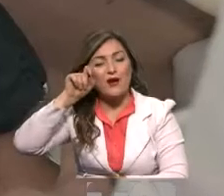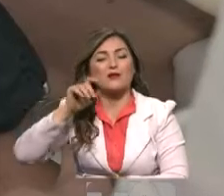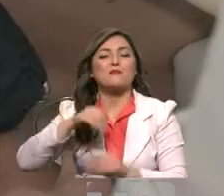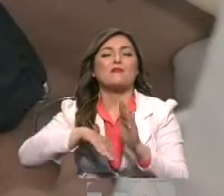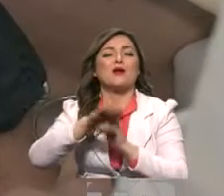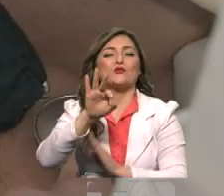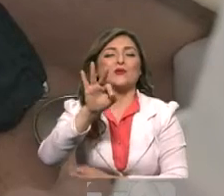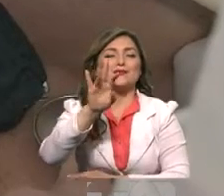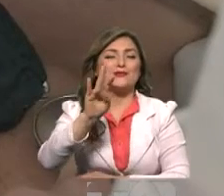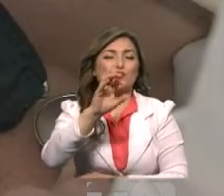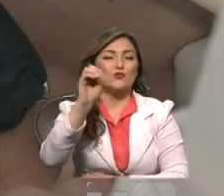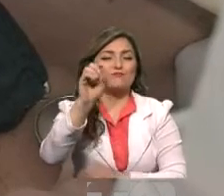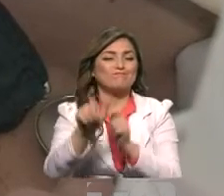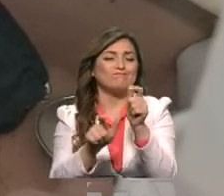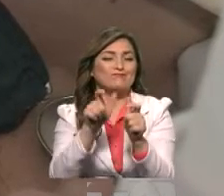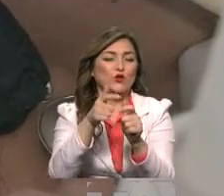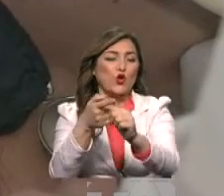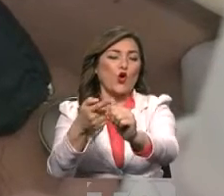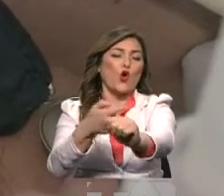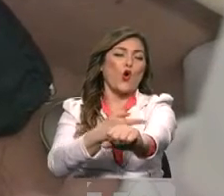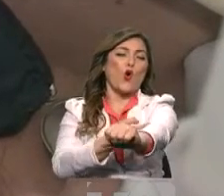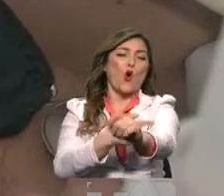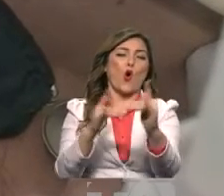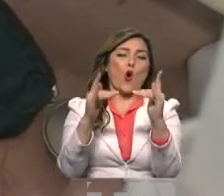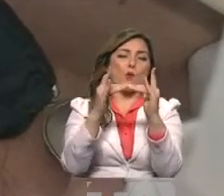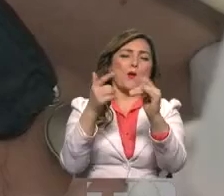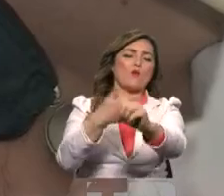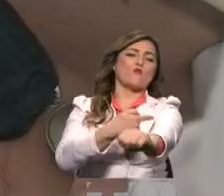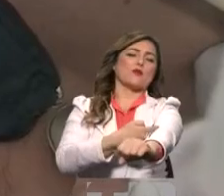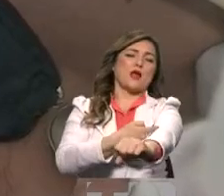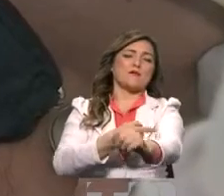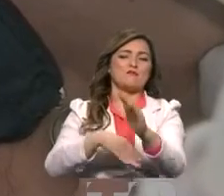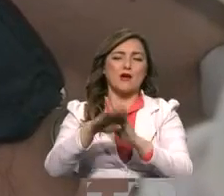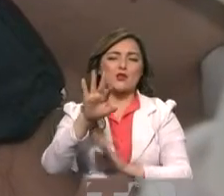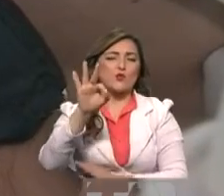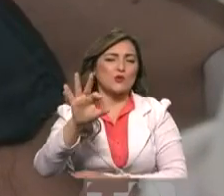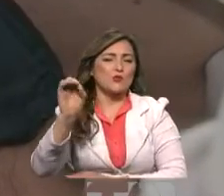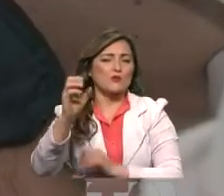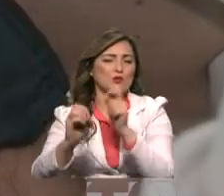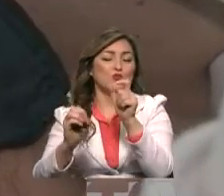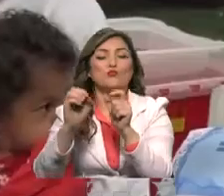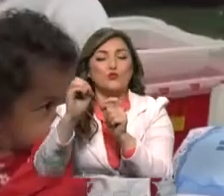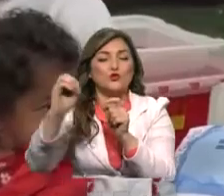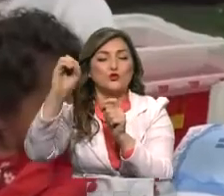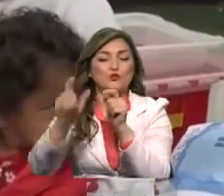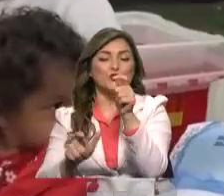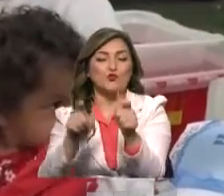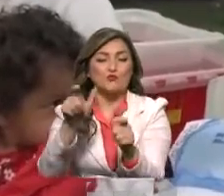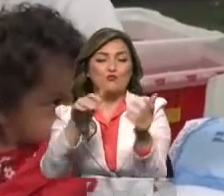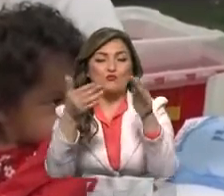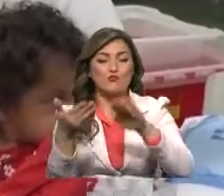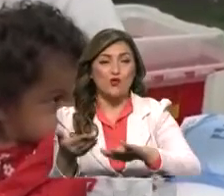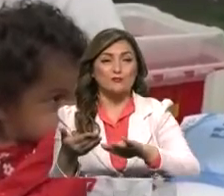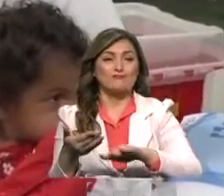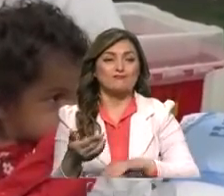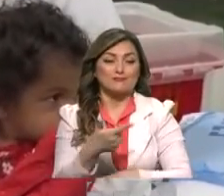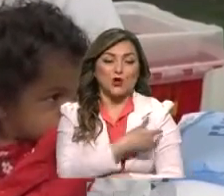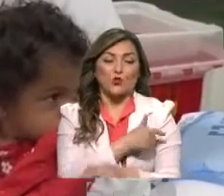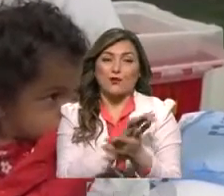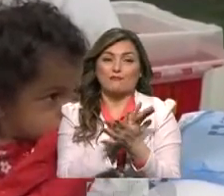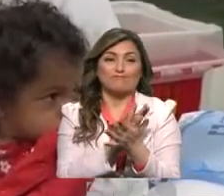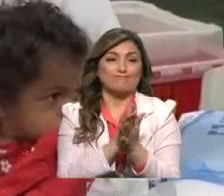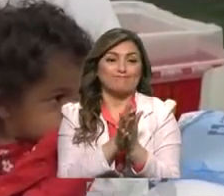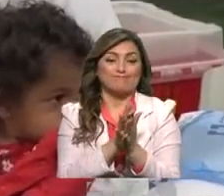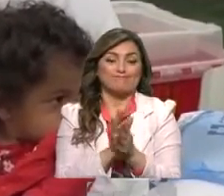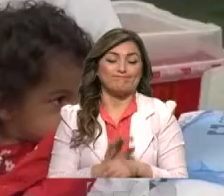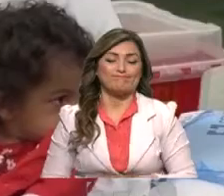del 97% de las personas hospitalizadas y más del 99% de las personas que han muerto pues no tenían ningún